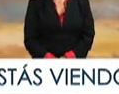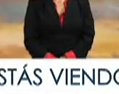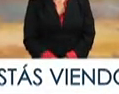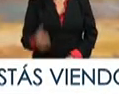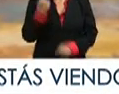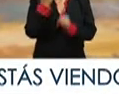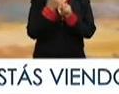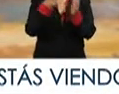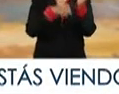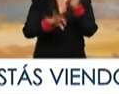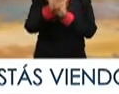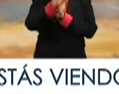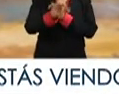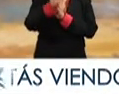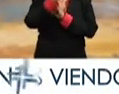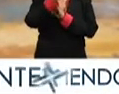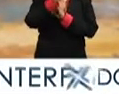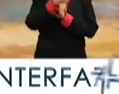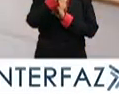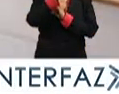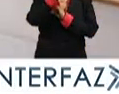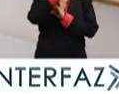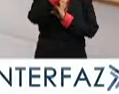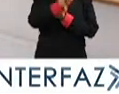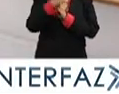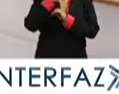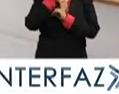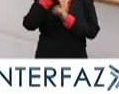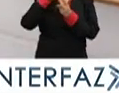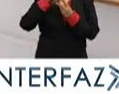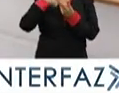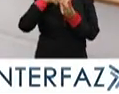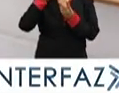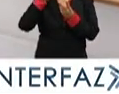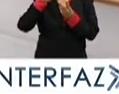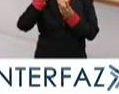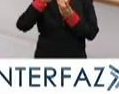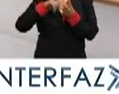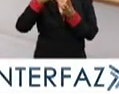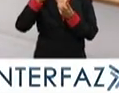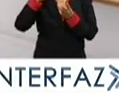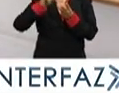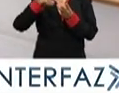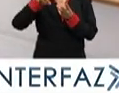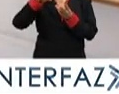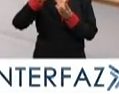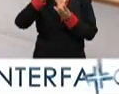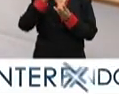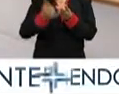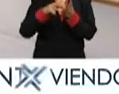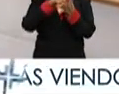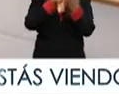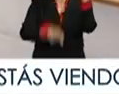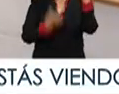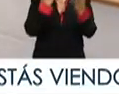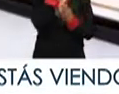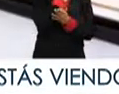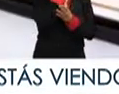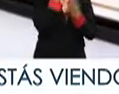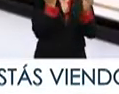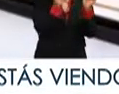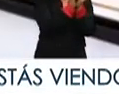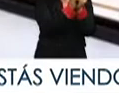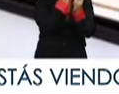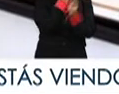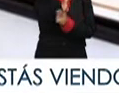En los años 40, Arturo García Bustos, Fanny Rabel, Arturo Estrada y Guillermo Monroy fueron los discípulos más cercanos a